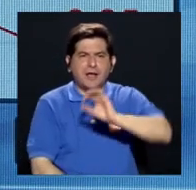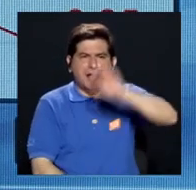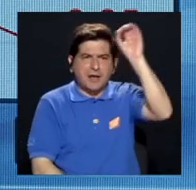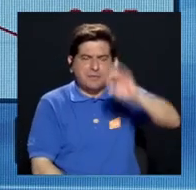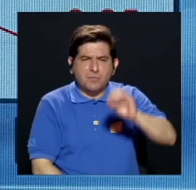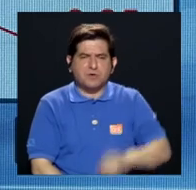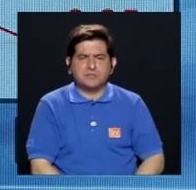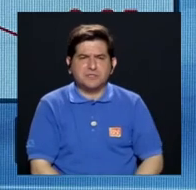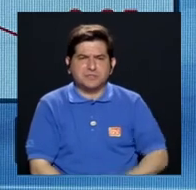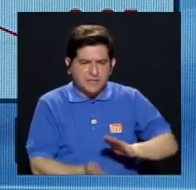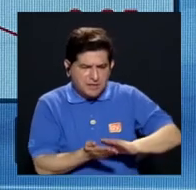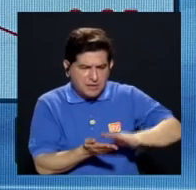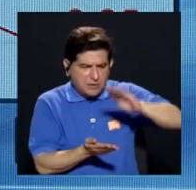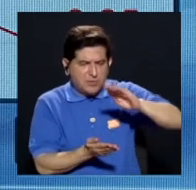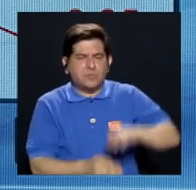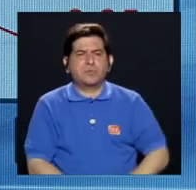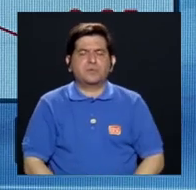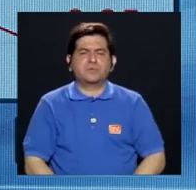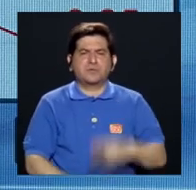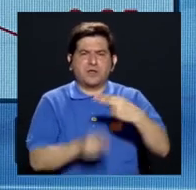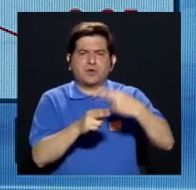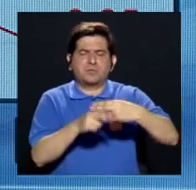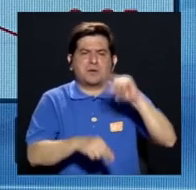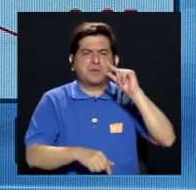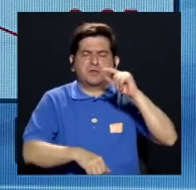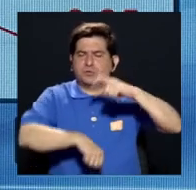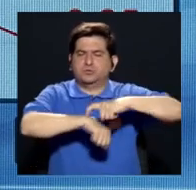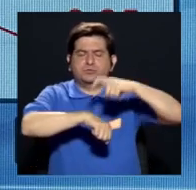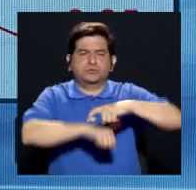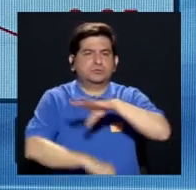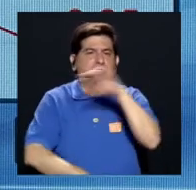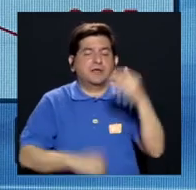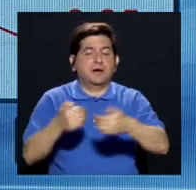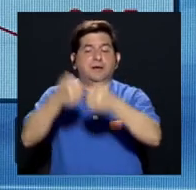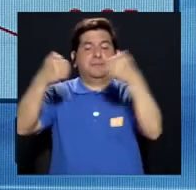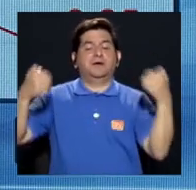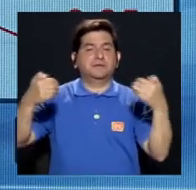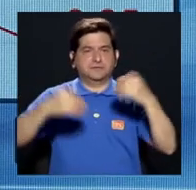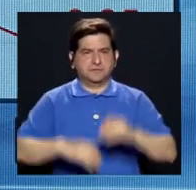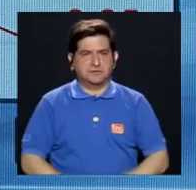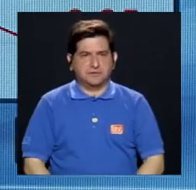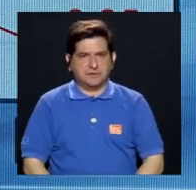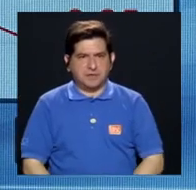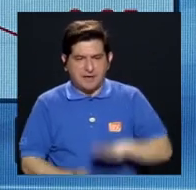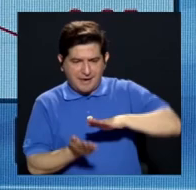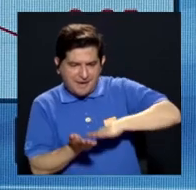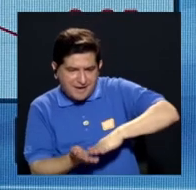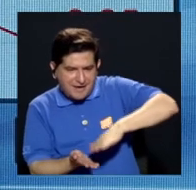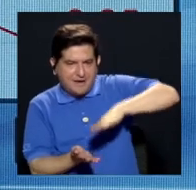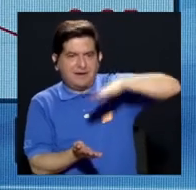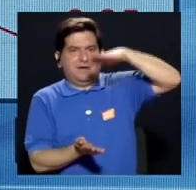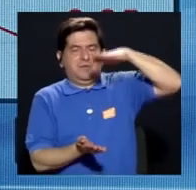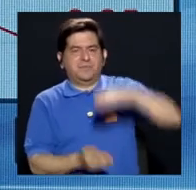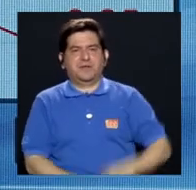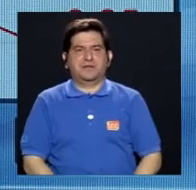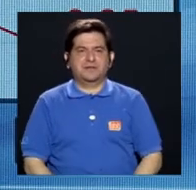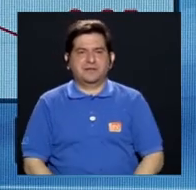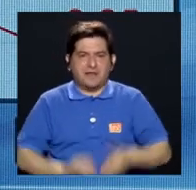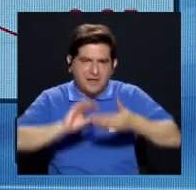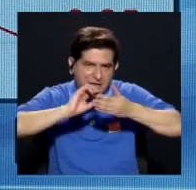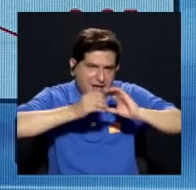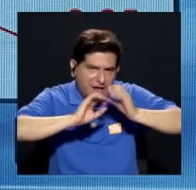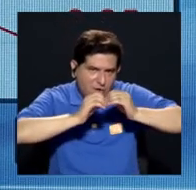de crecimiento del interinazgo y además, por otro lado, el aumento en la